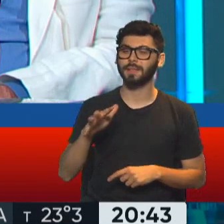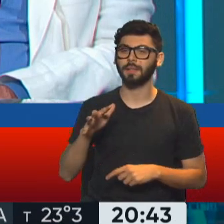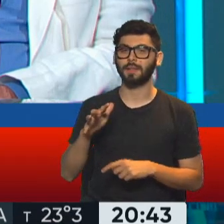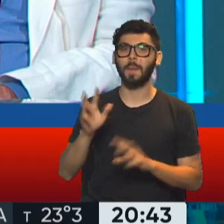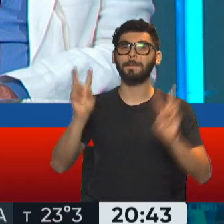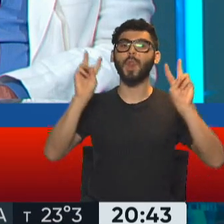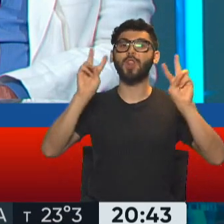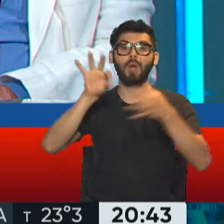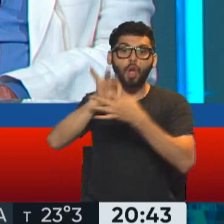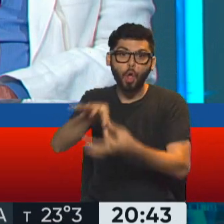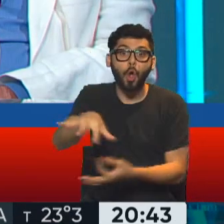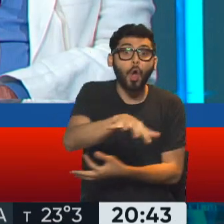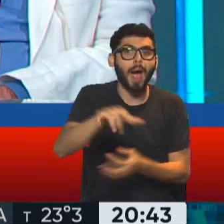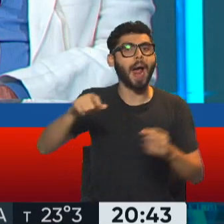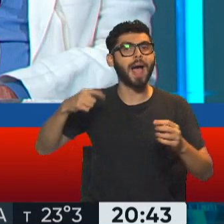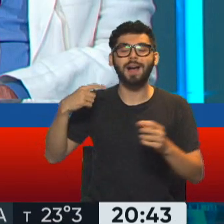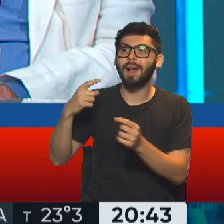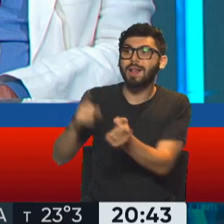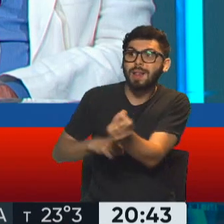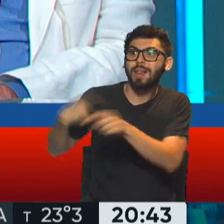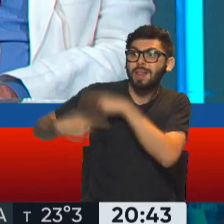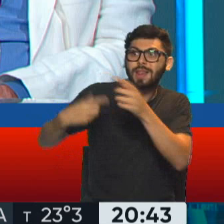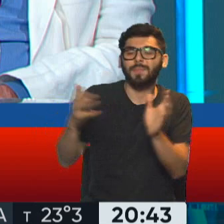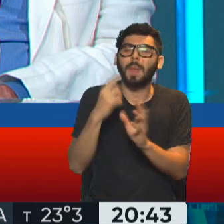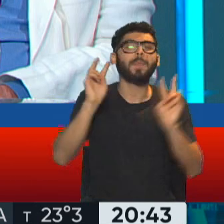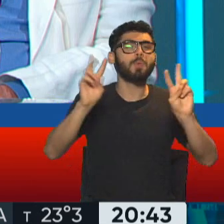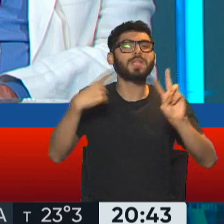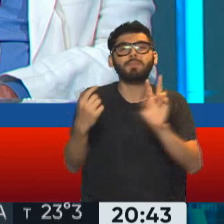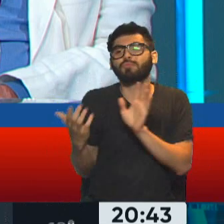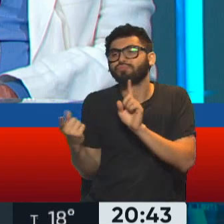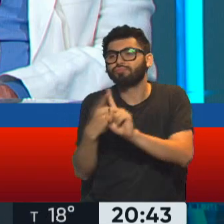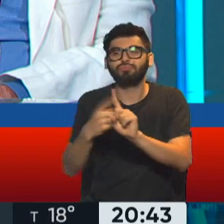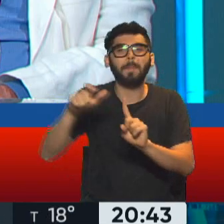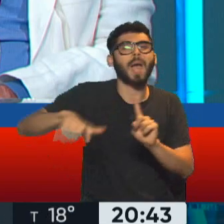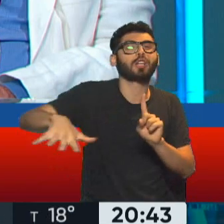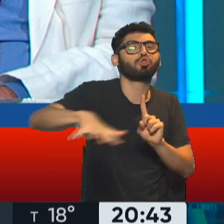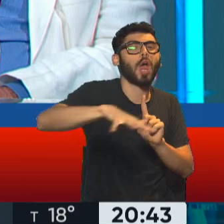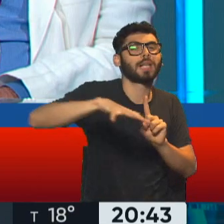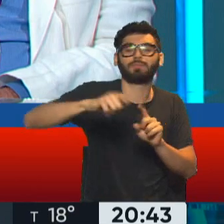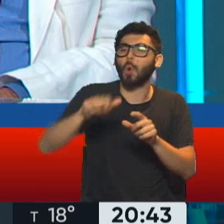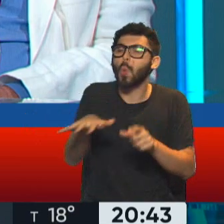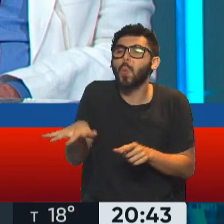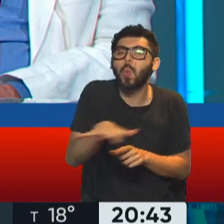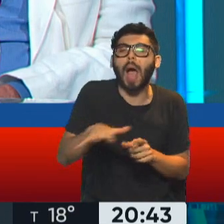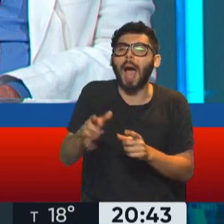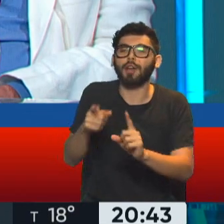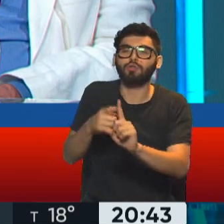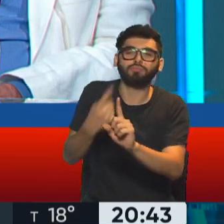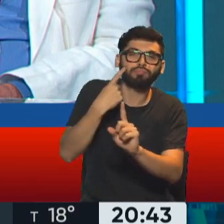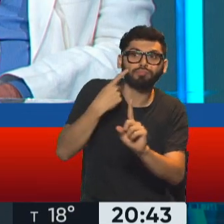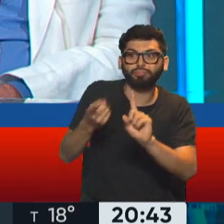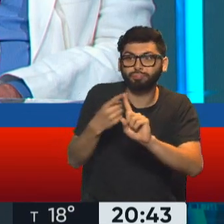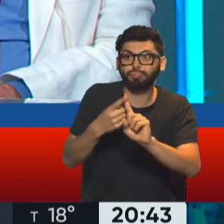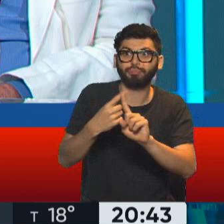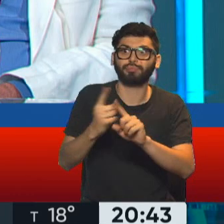del peronismo. El peronismo siempre fue muy al lado de la gente. Siempre fue en los barrios, siempre fueron los punteros barriales, siempre fueron